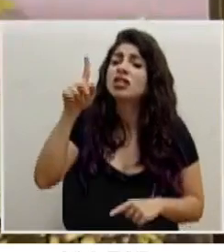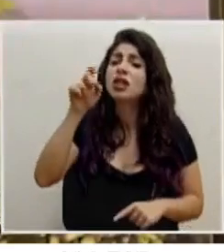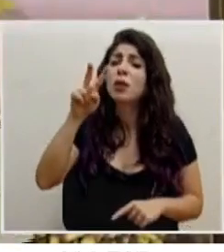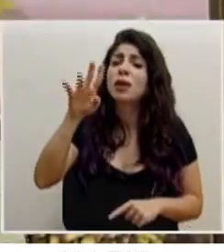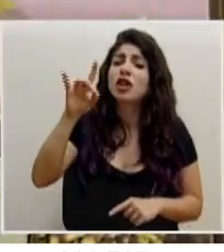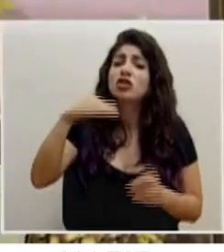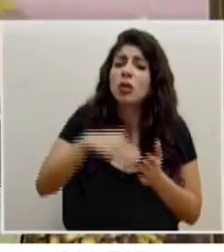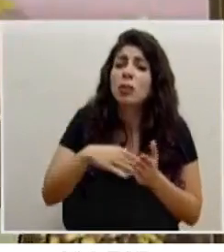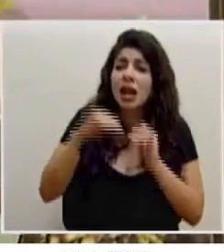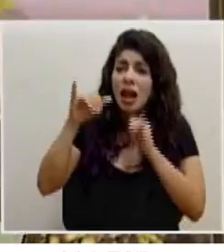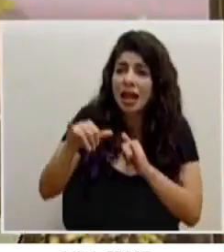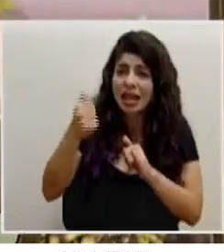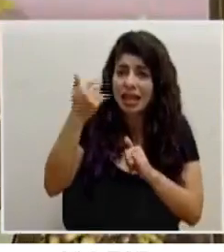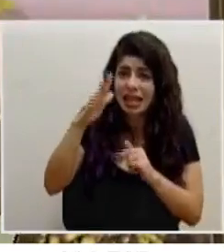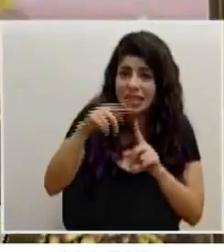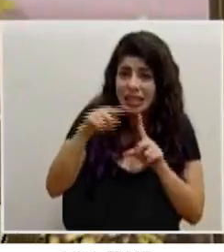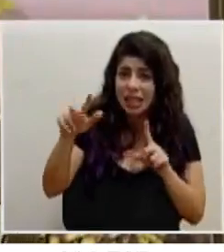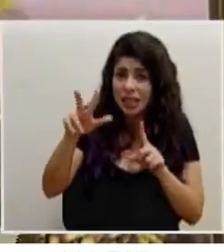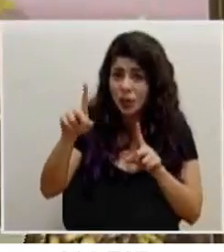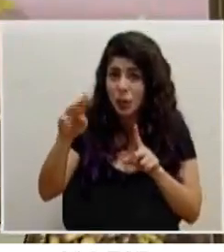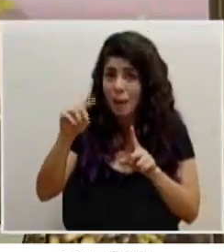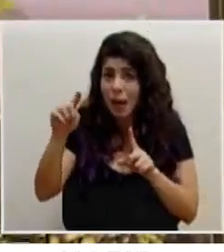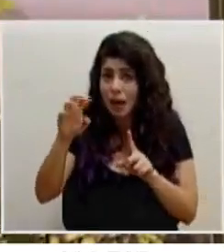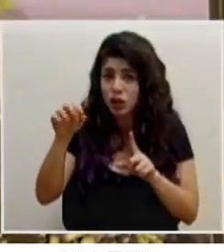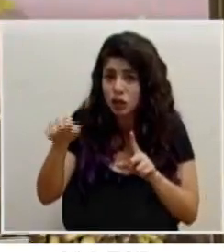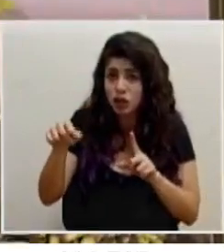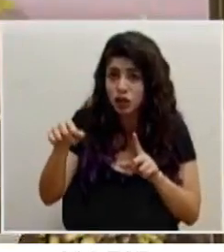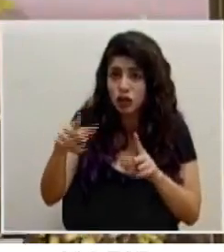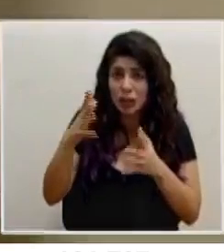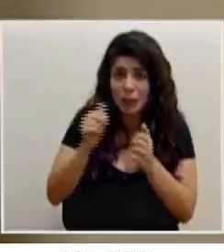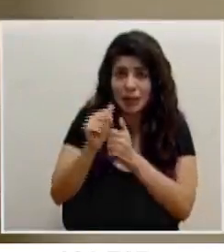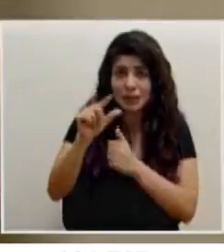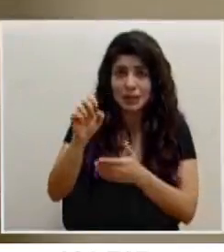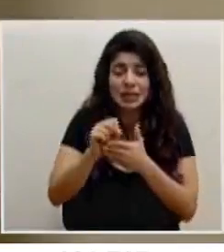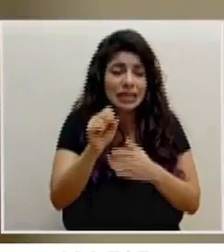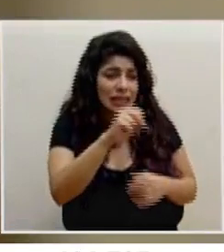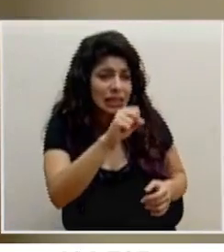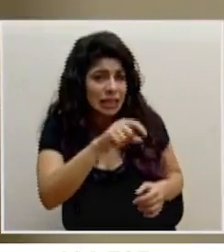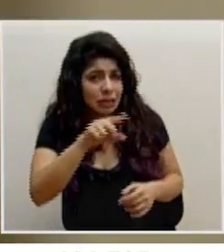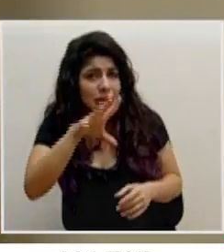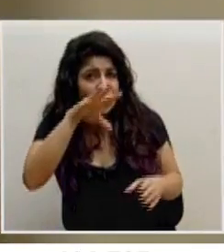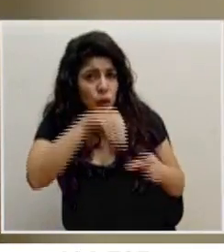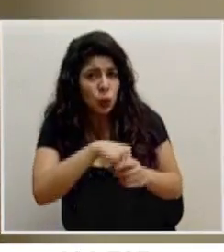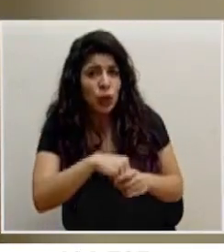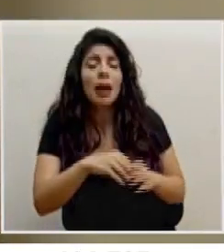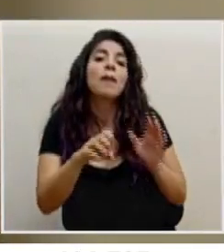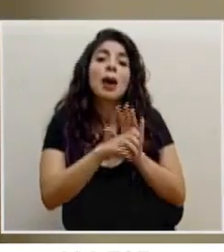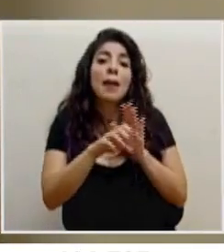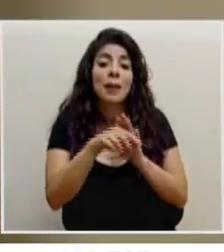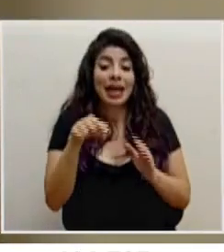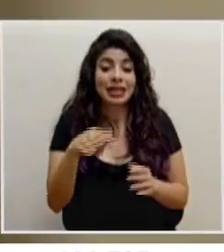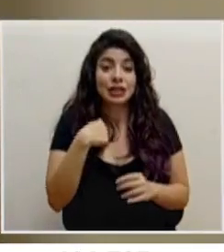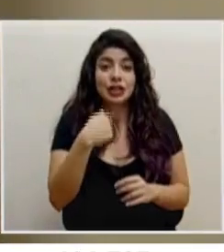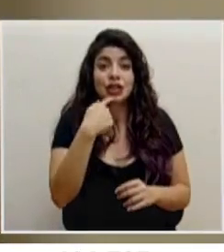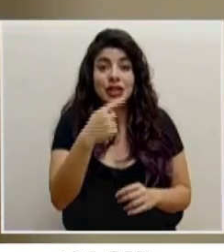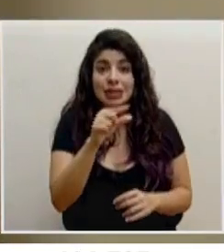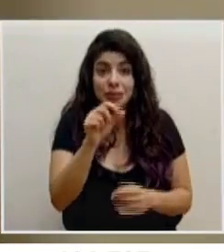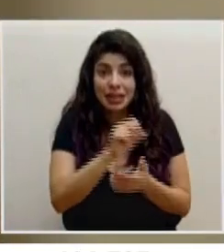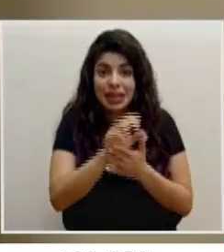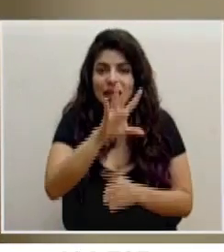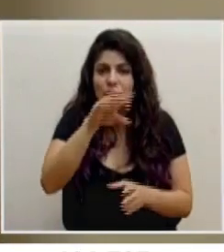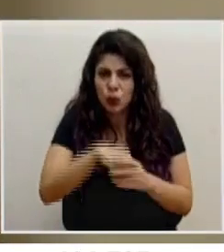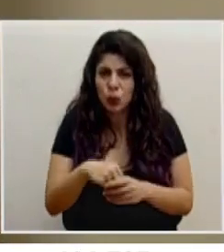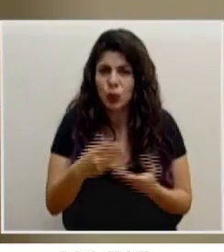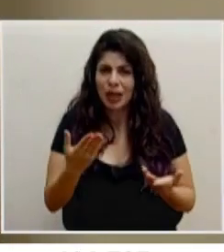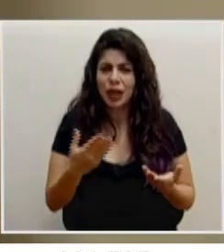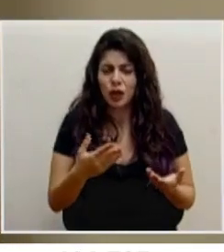128,000 se mantienen del 15 al 31 de marzo, que es más de la Semana Santa. Sí, claro, están incluidas, por ejemplo, estas dosis que le estoy mencionando de Semana Santa. A